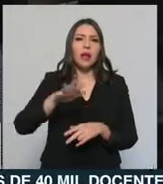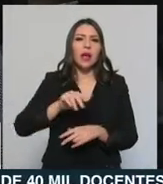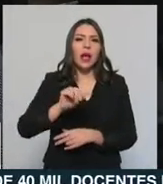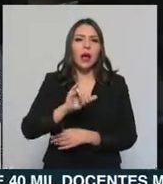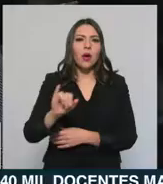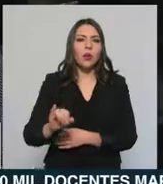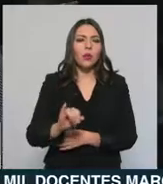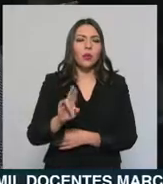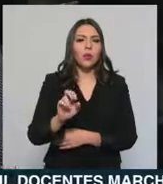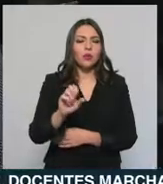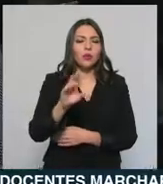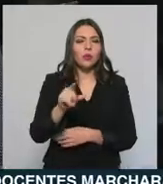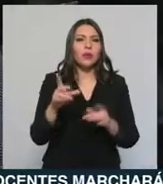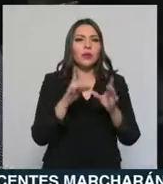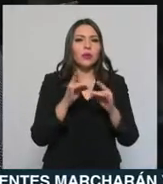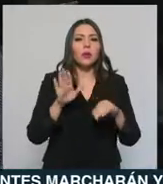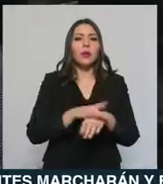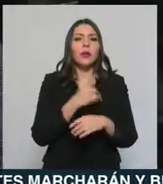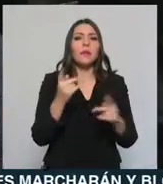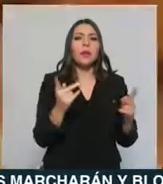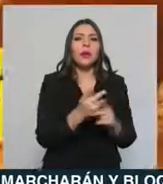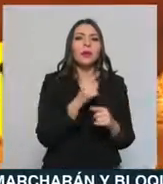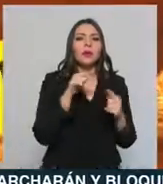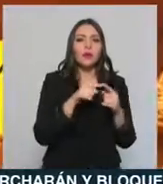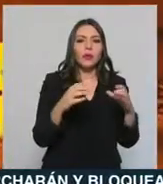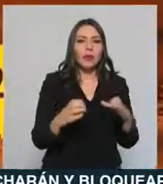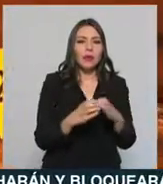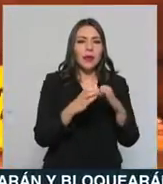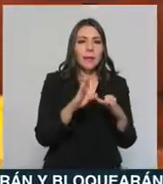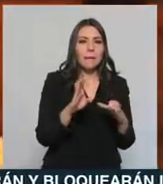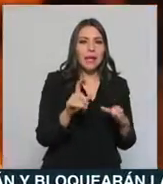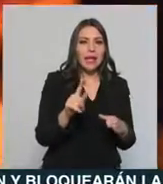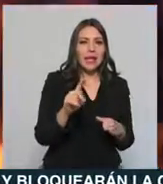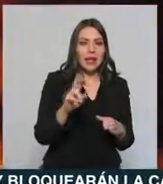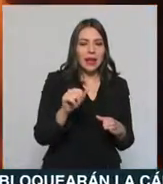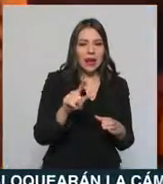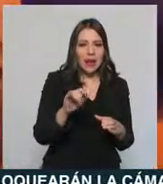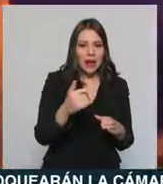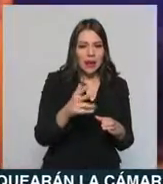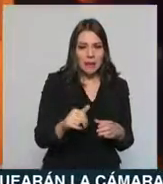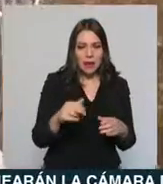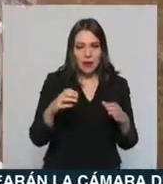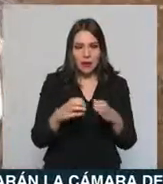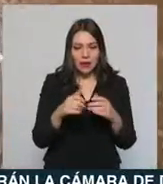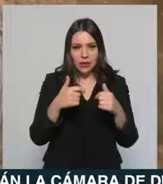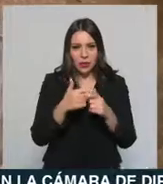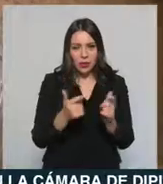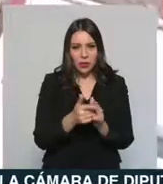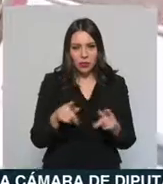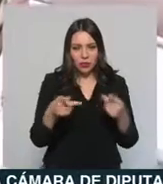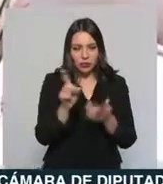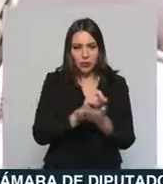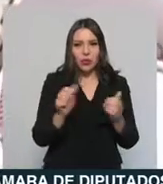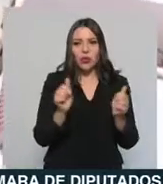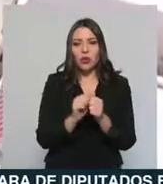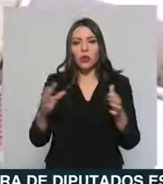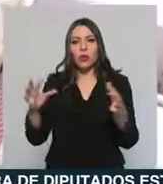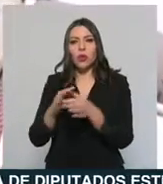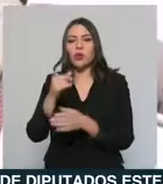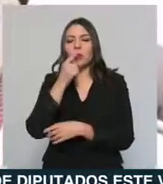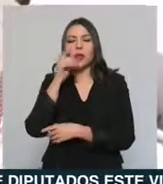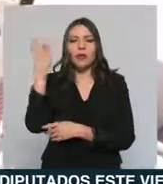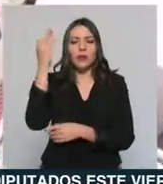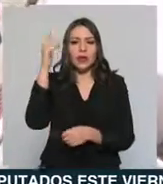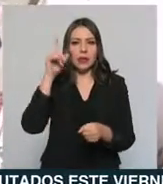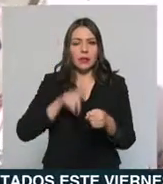de los Beltrán Leiva con la Policía Federal. Narco CDMX demuestra cómo la Ciudad de México se convirtió